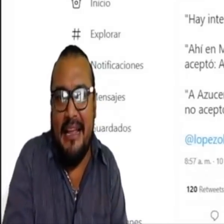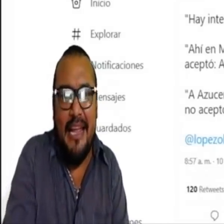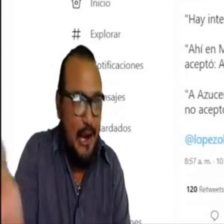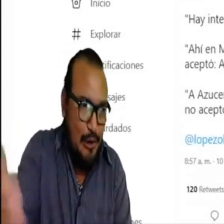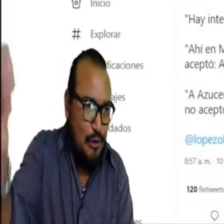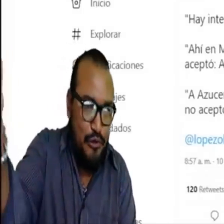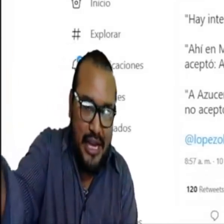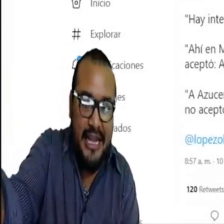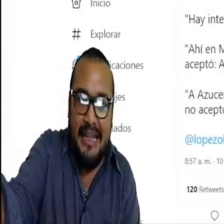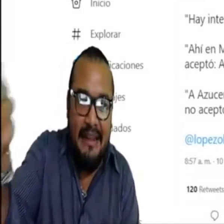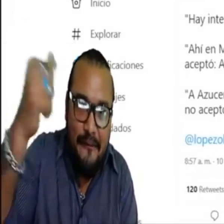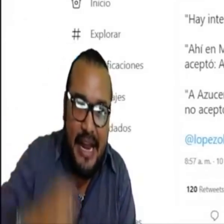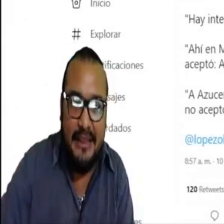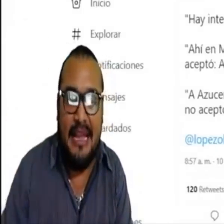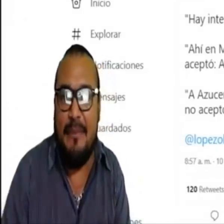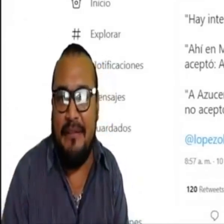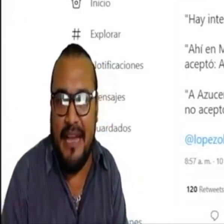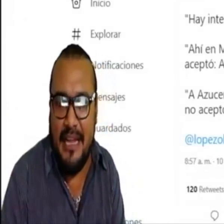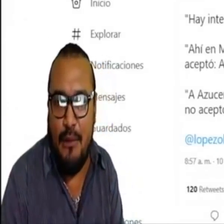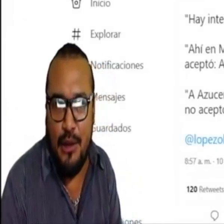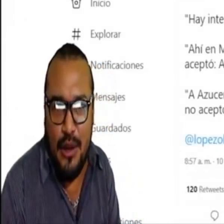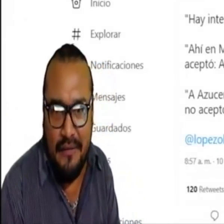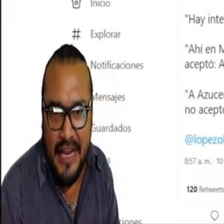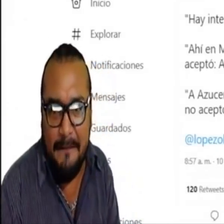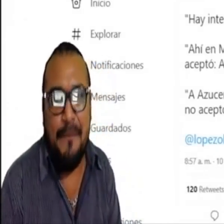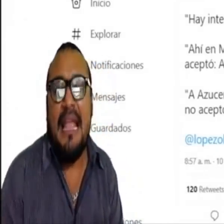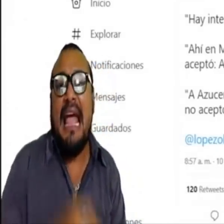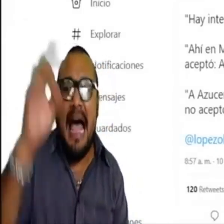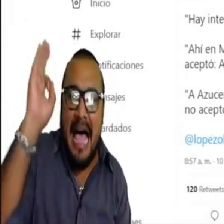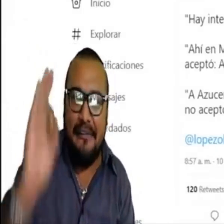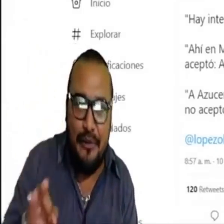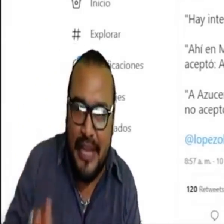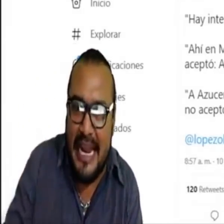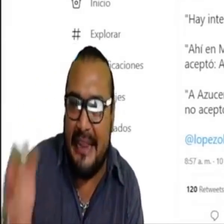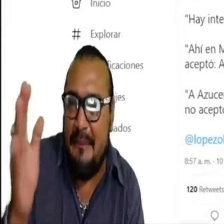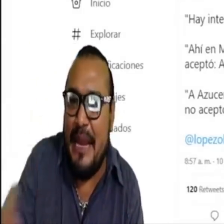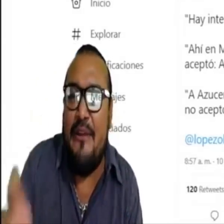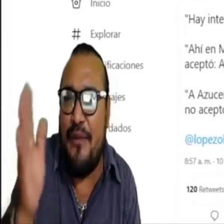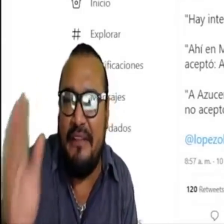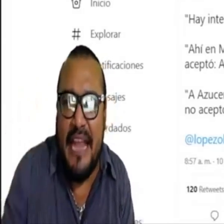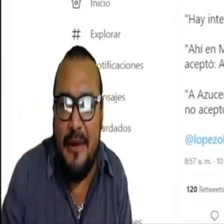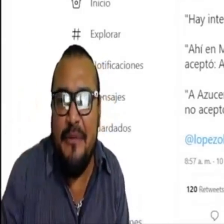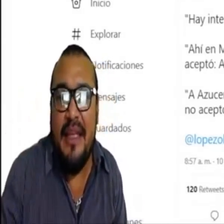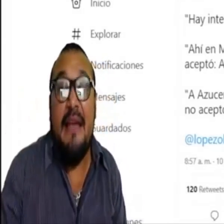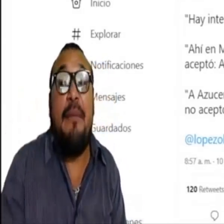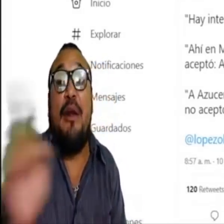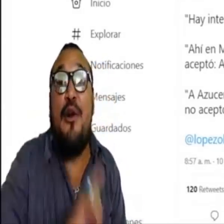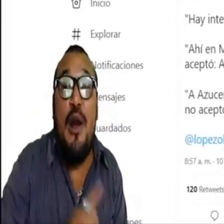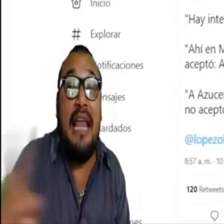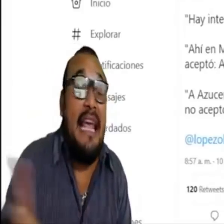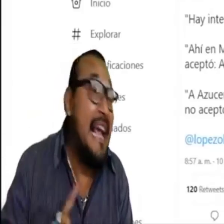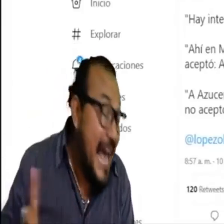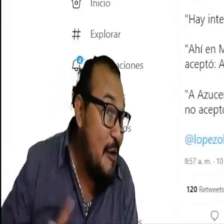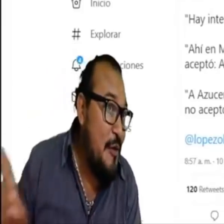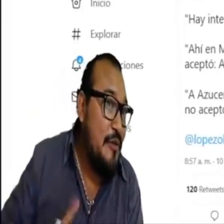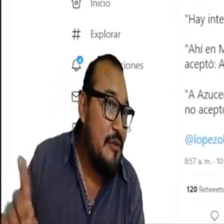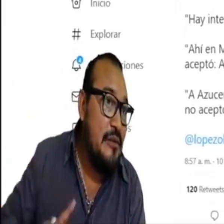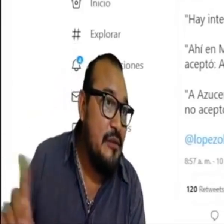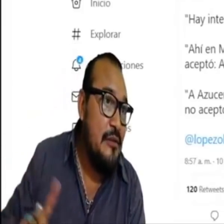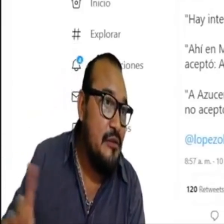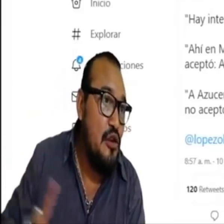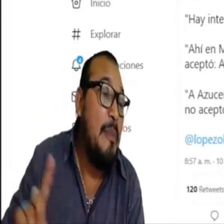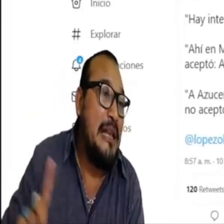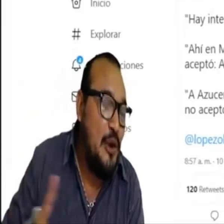manera y lo escuché de frente al presidente cuando lo decía a su cena también le ofrecieron pero no la dejaron